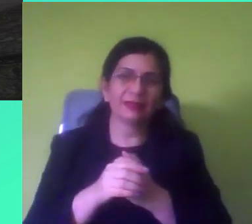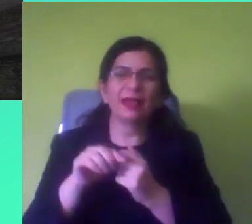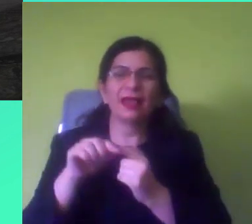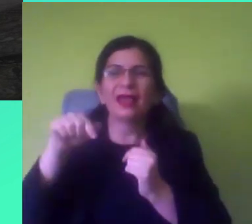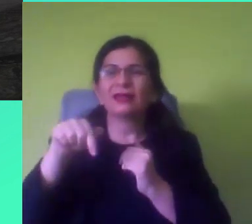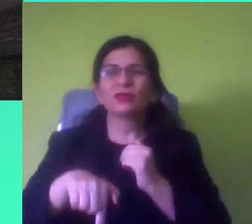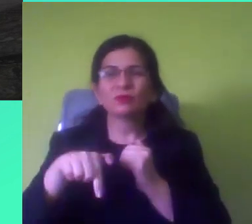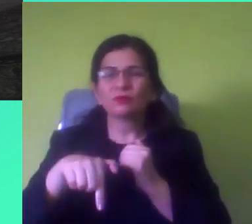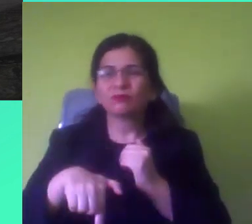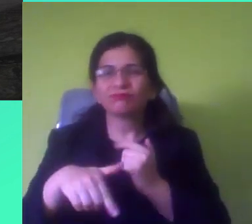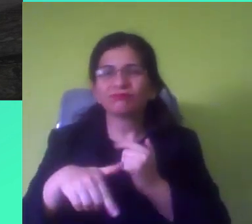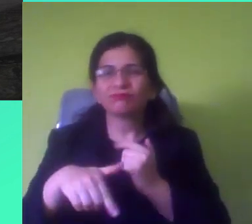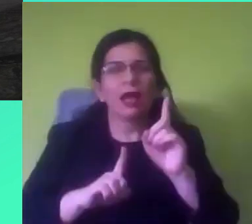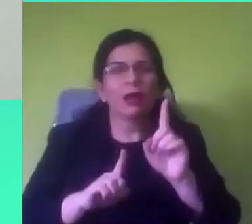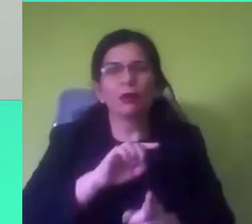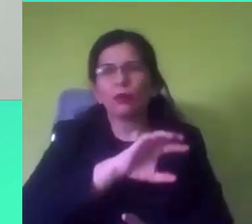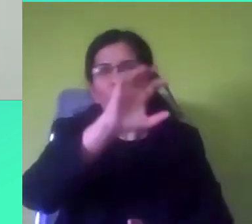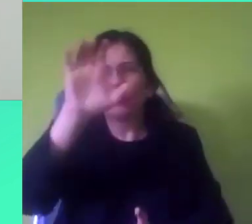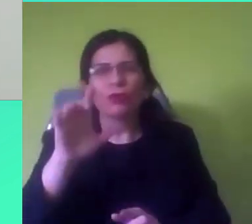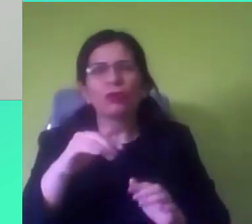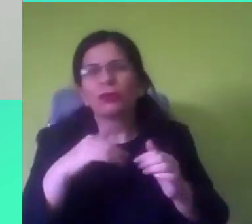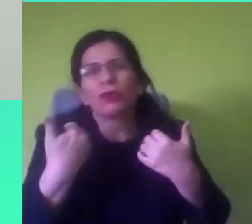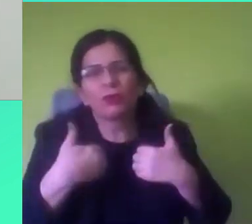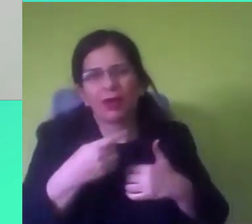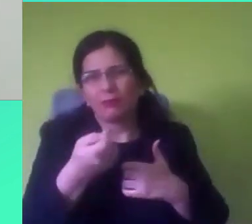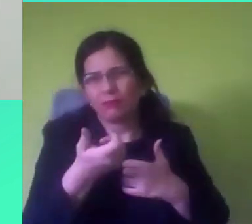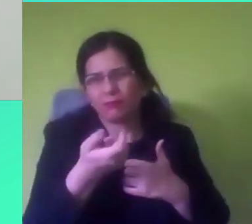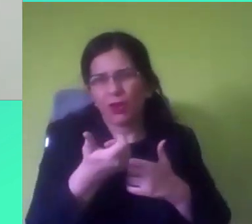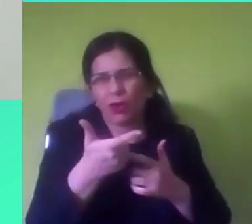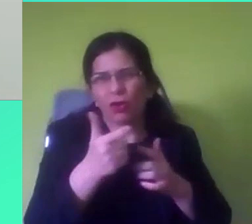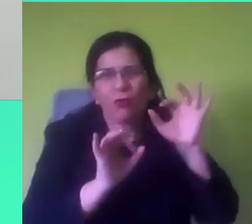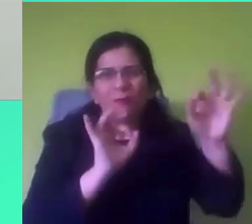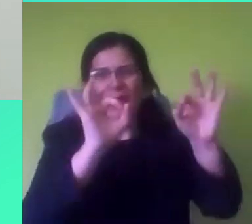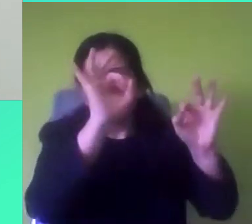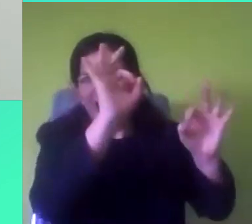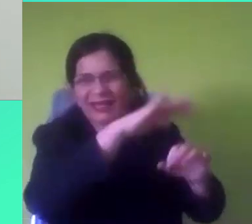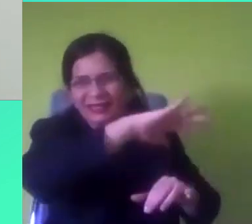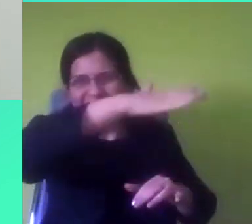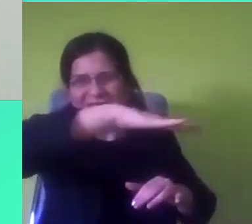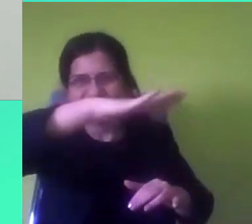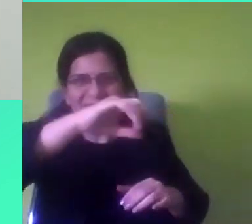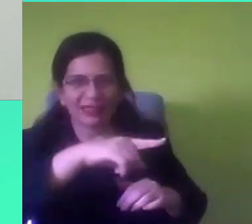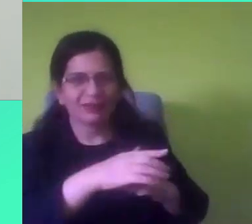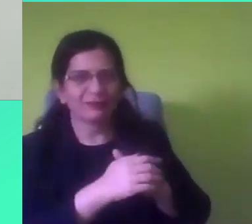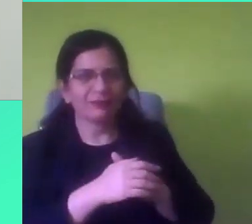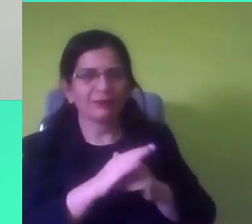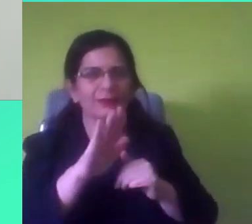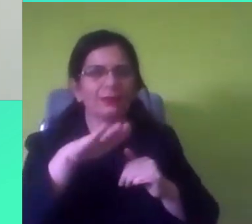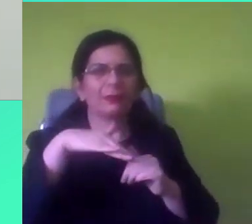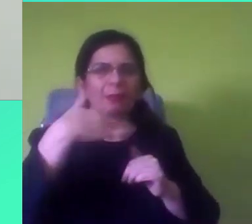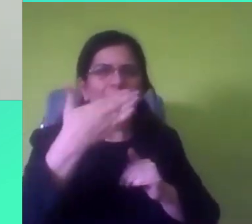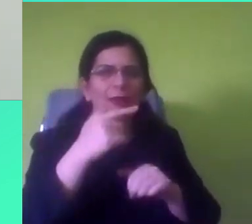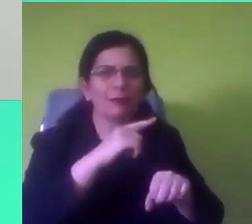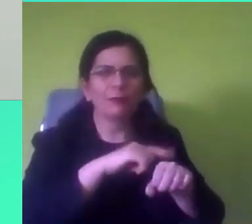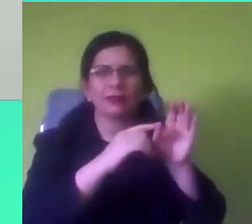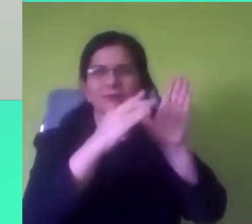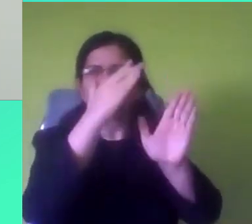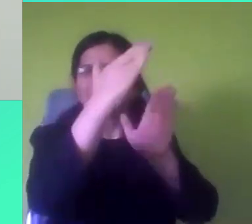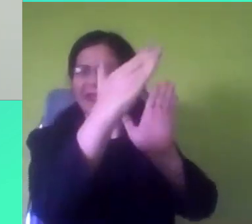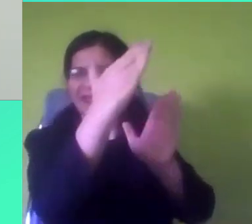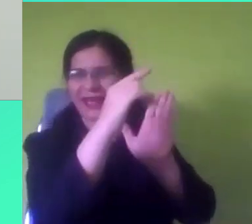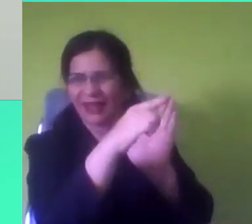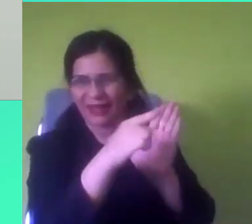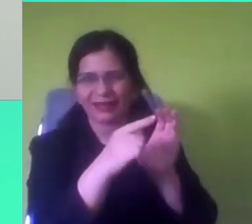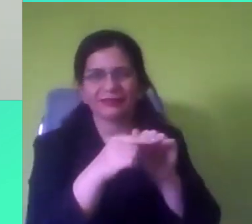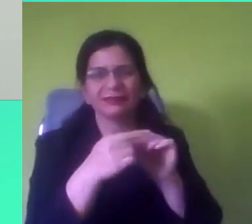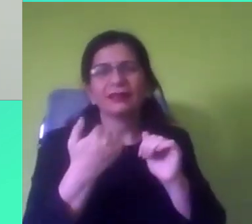tamaño y predominan principalmente los manchones de nieve y los glaciares. Y ya en Andes centrales, alrededor de los 30 grados, tenemos